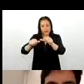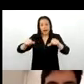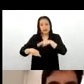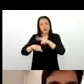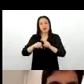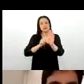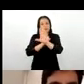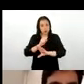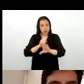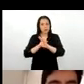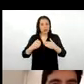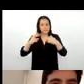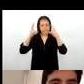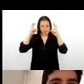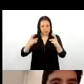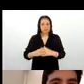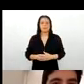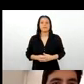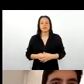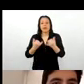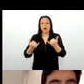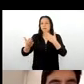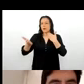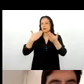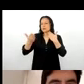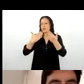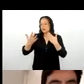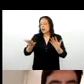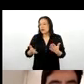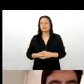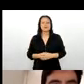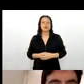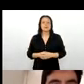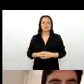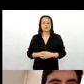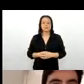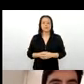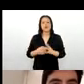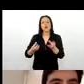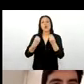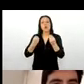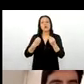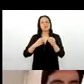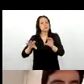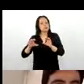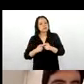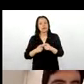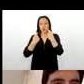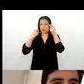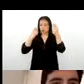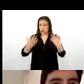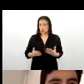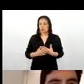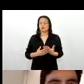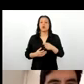protegidas. Vamos a hablar un poquito de cómo estamos gestionando el turismo. Como